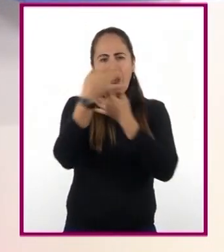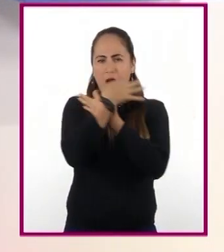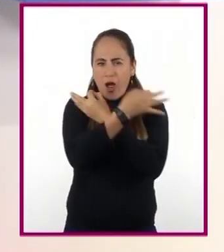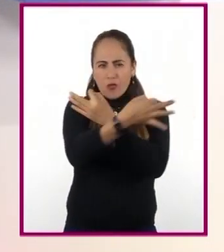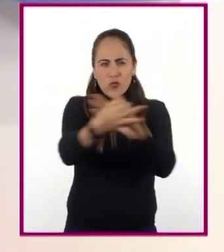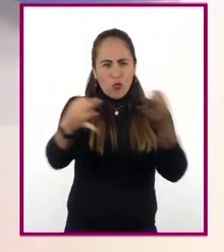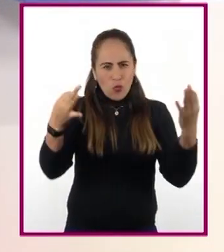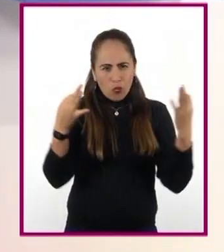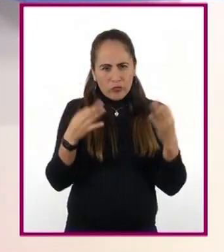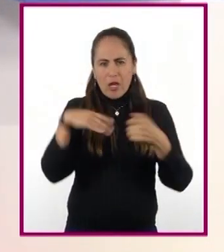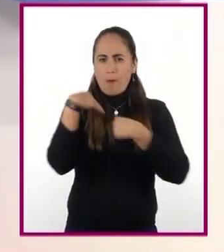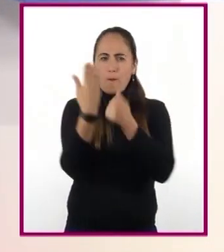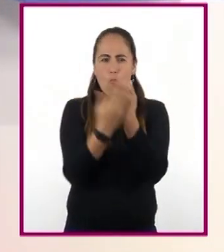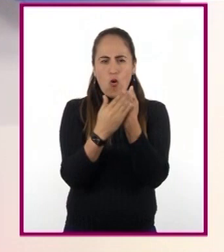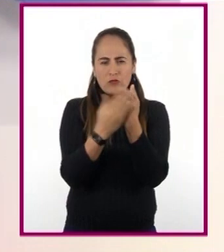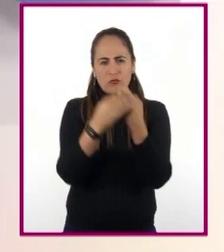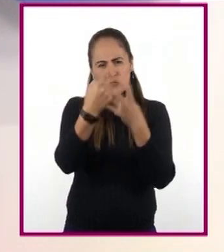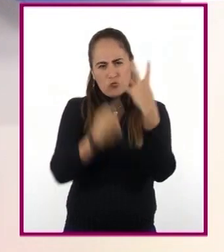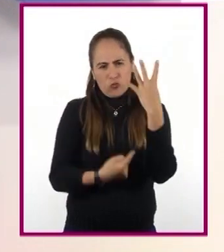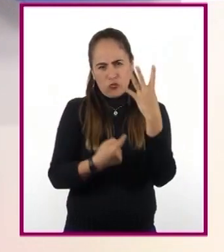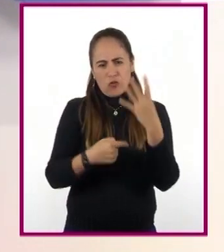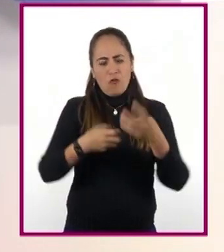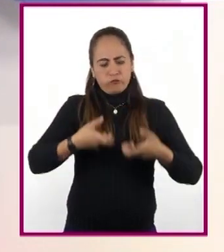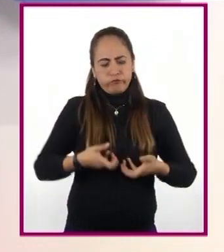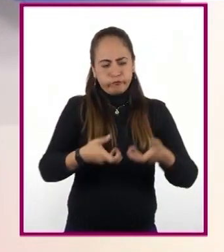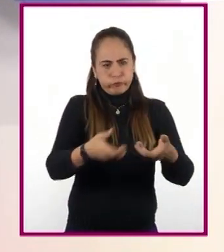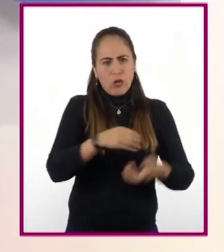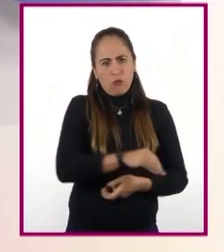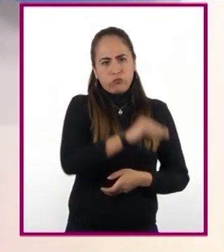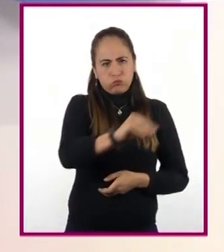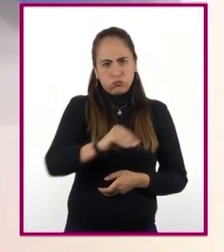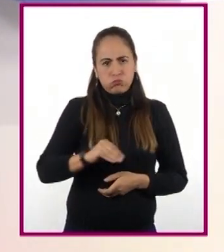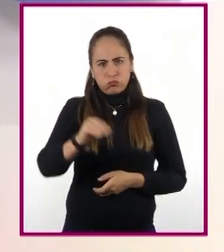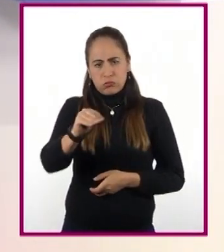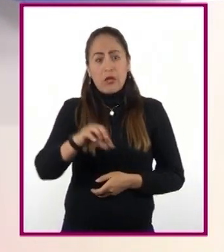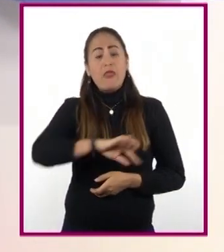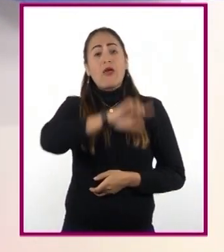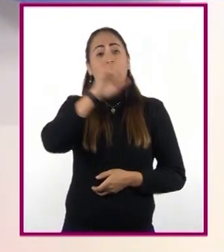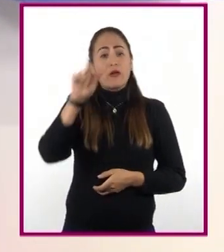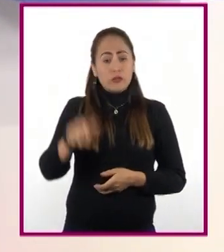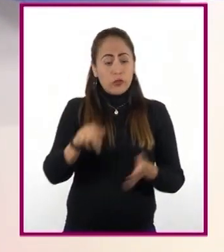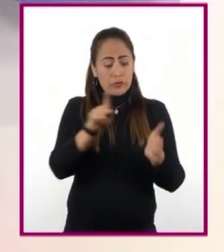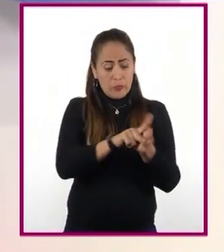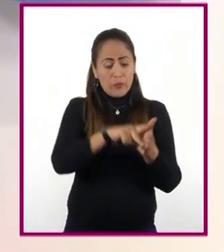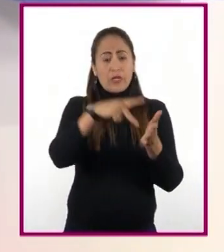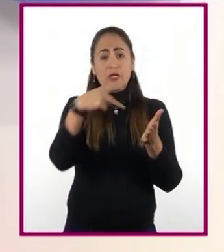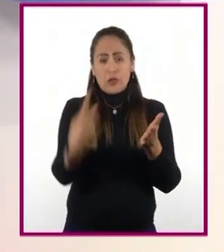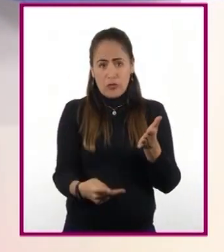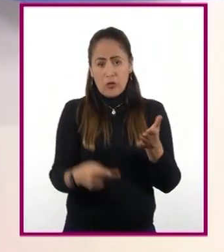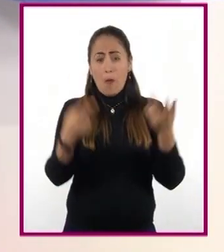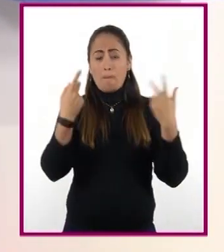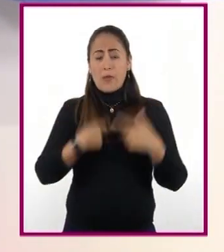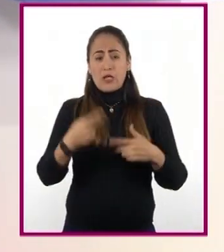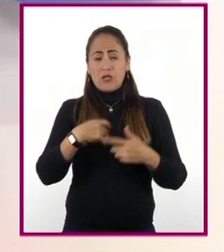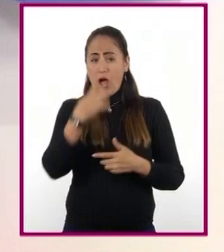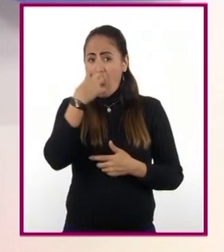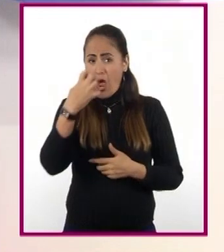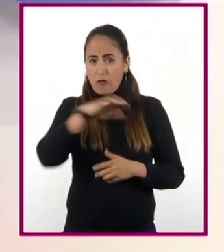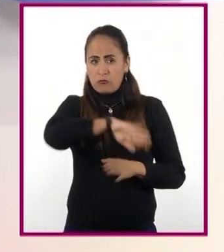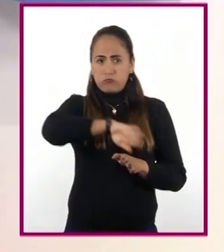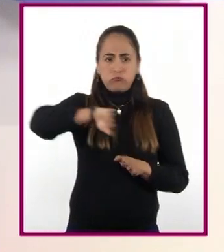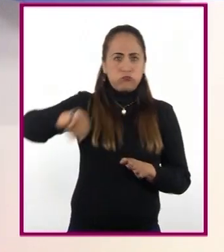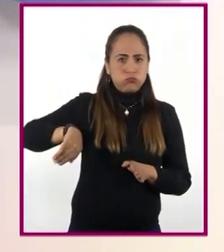acontecimientos o eventos próximos. Posteriormente, el periódico desplazó a los pregoneros de aquella